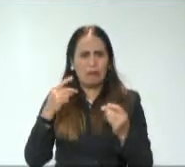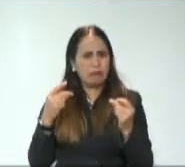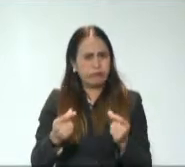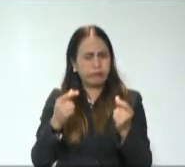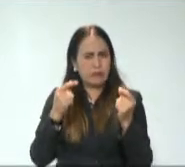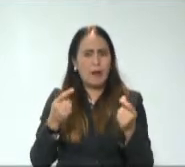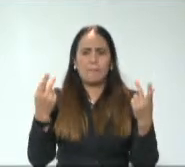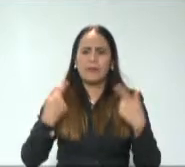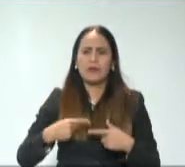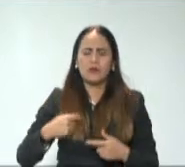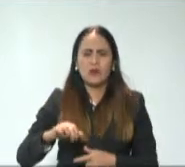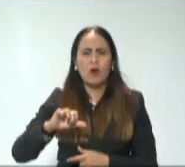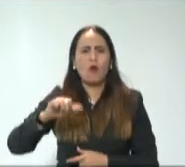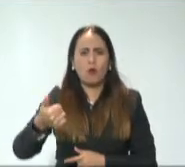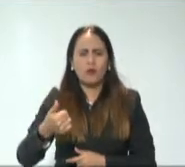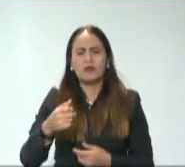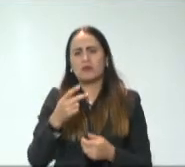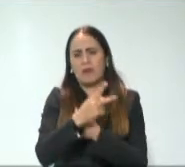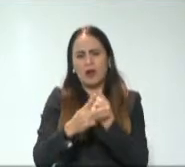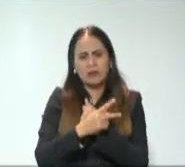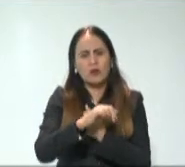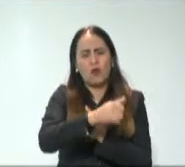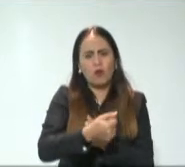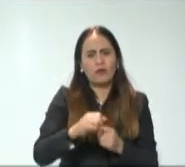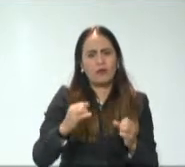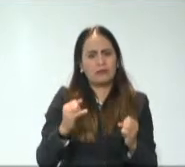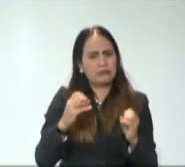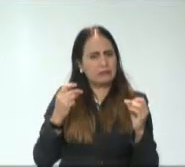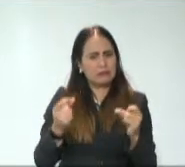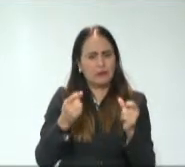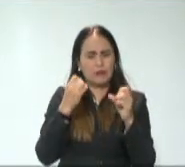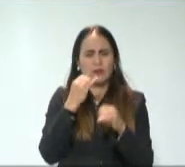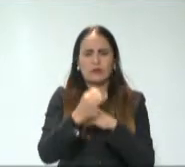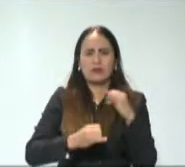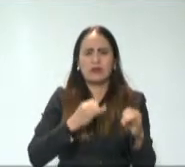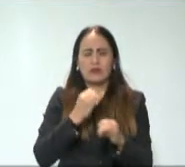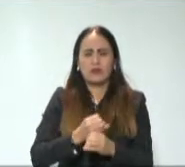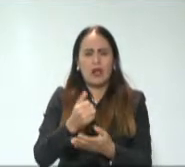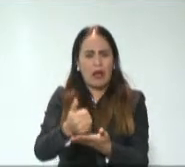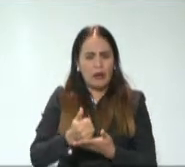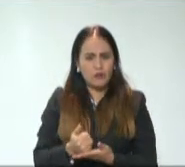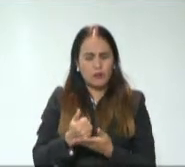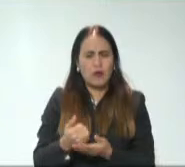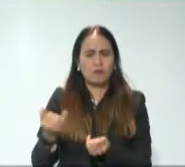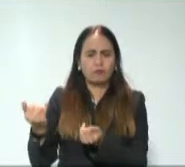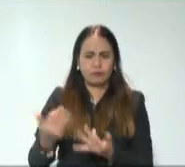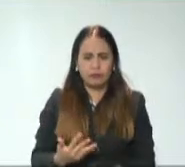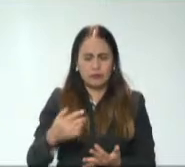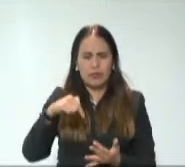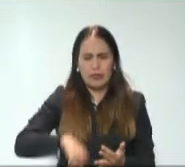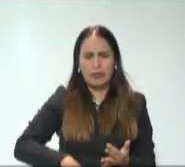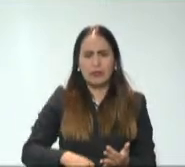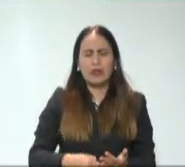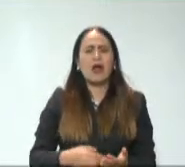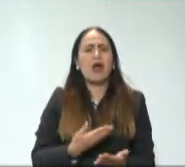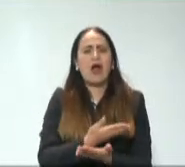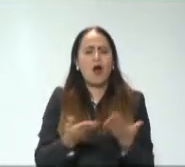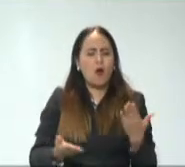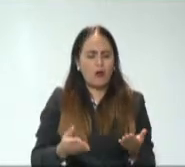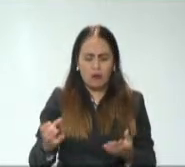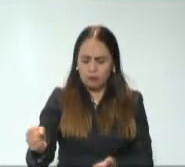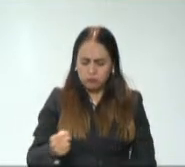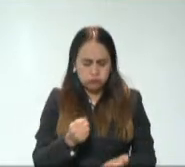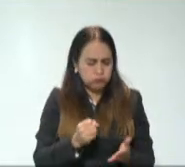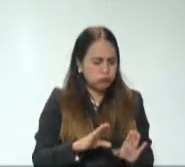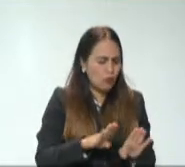solidaridad y la ayuda internacional y cómo orientar esta en función a las necesidades